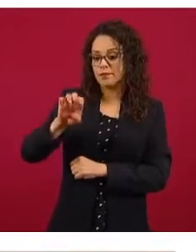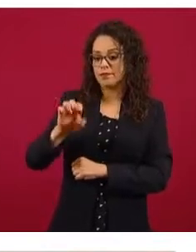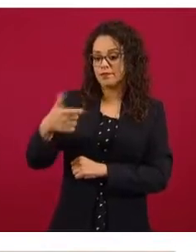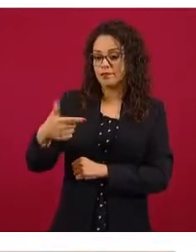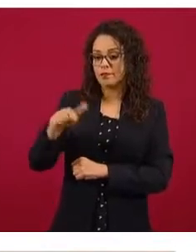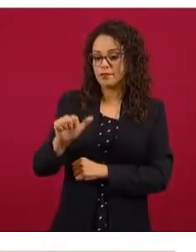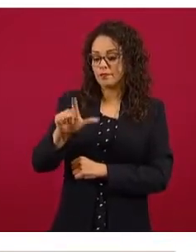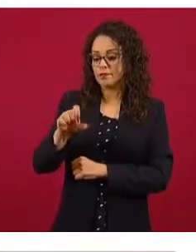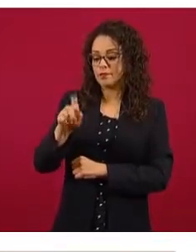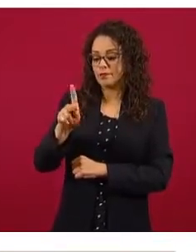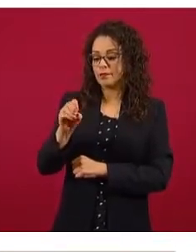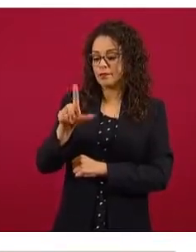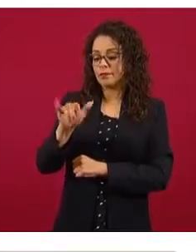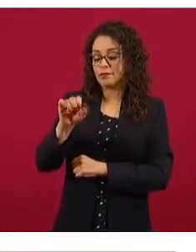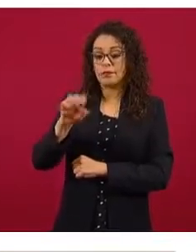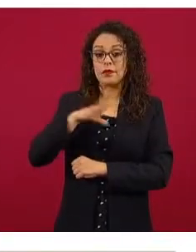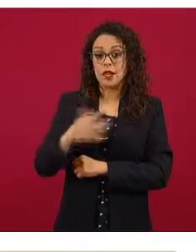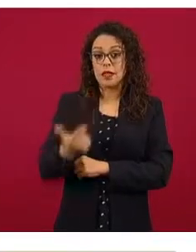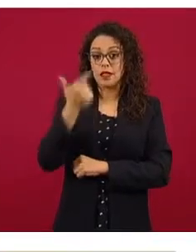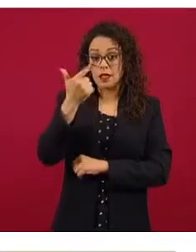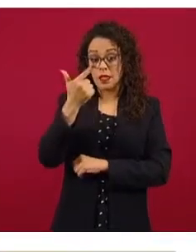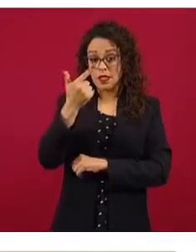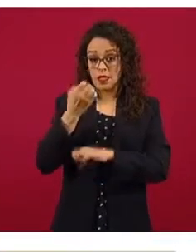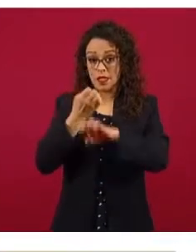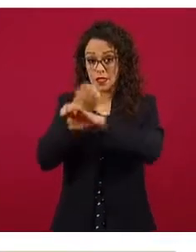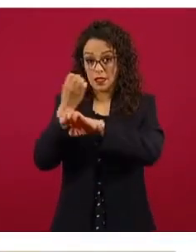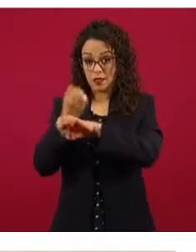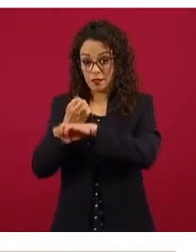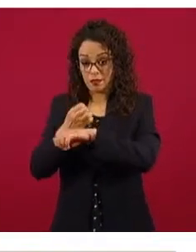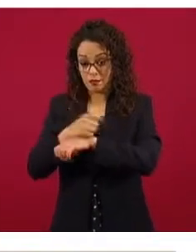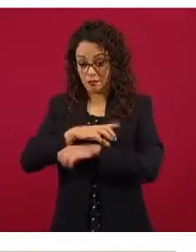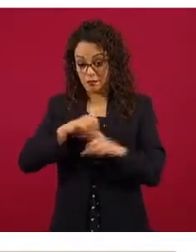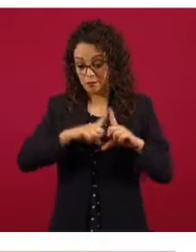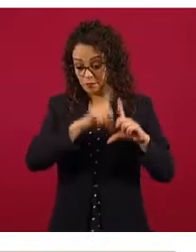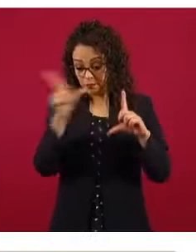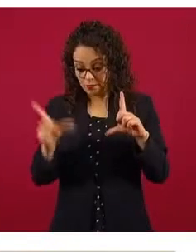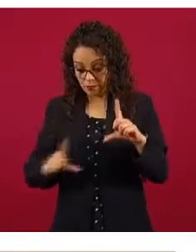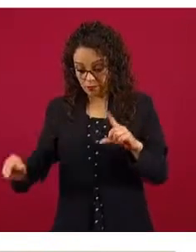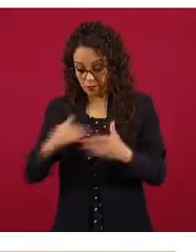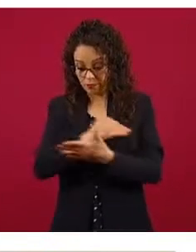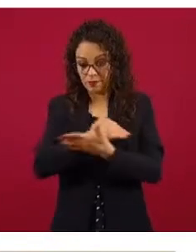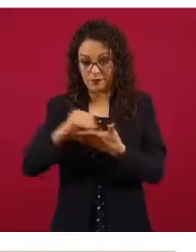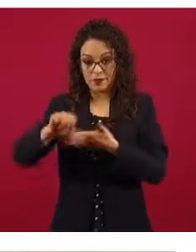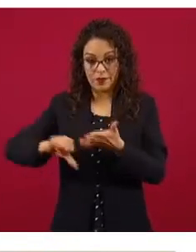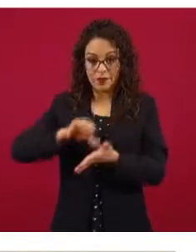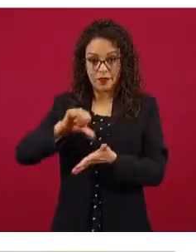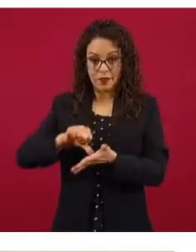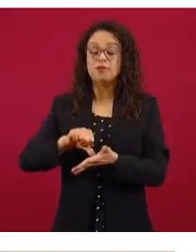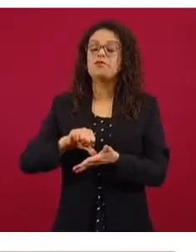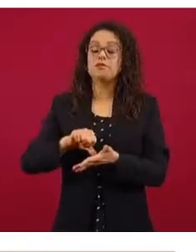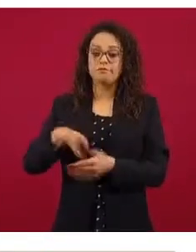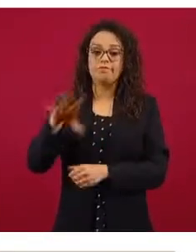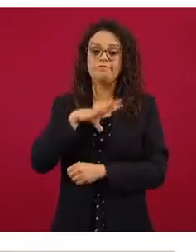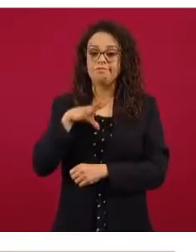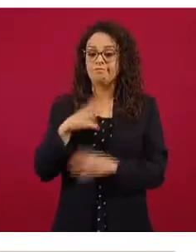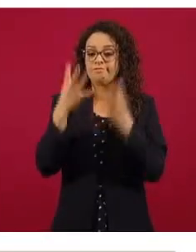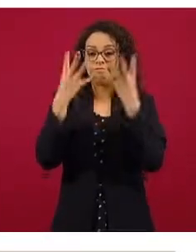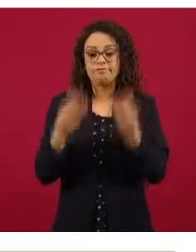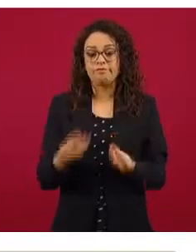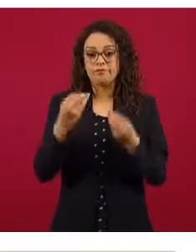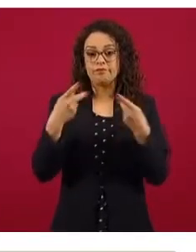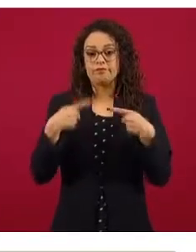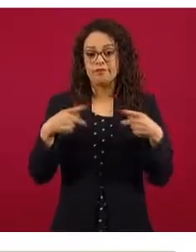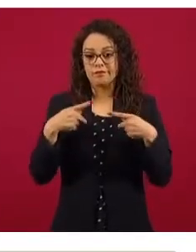Existen 7 entidades federativas en el centro del país que comparten una enorme cantidad de personas que